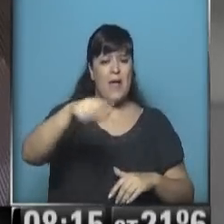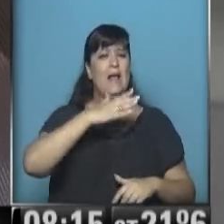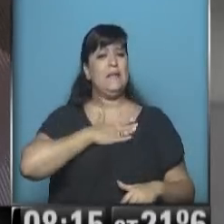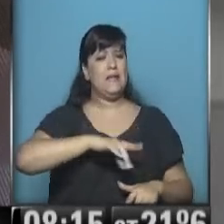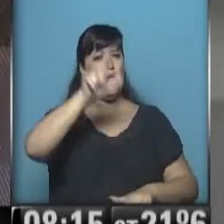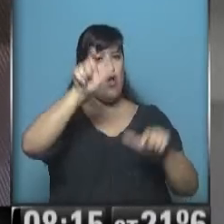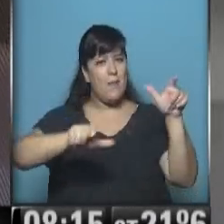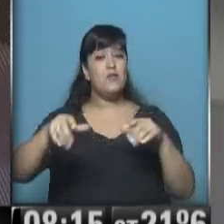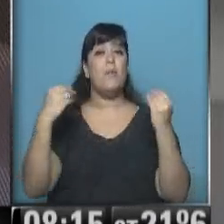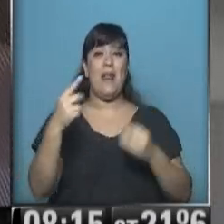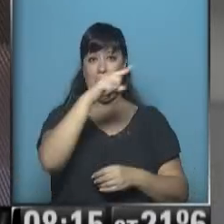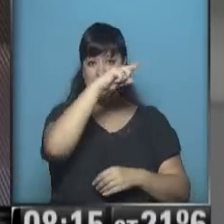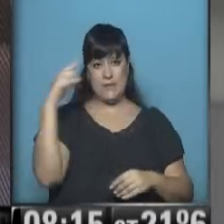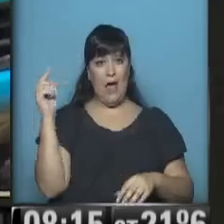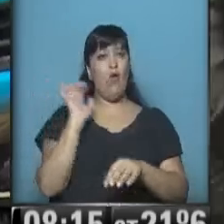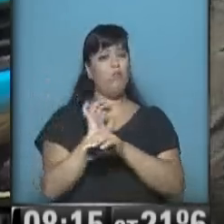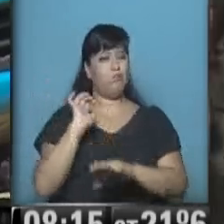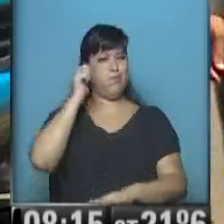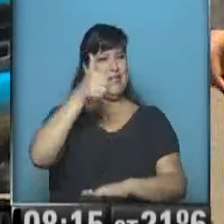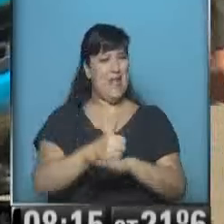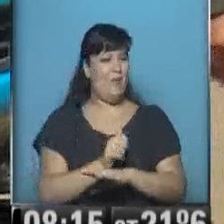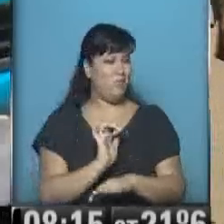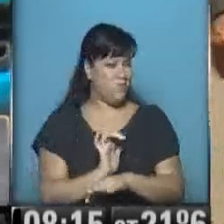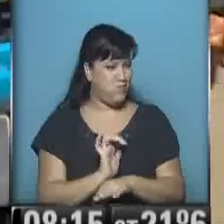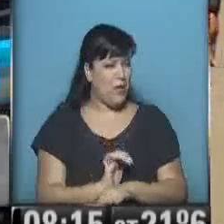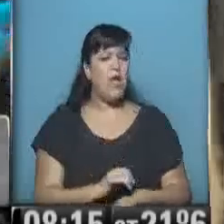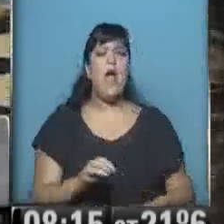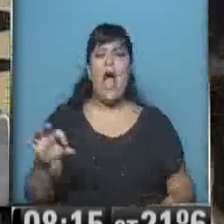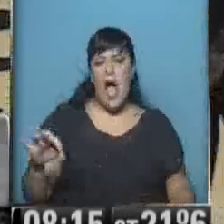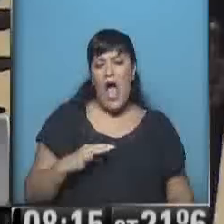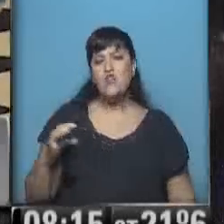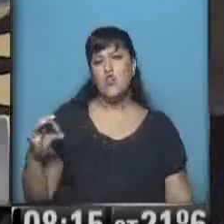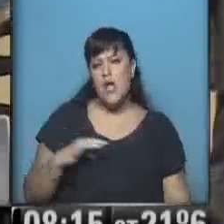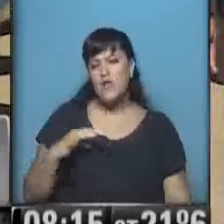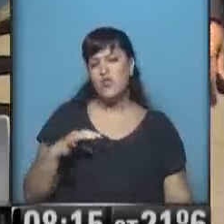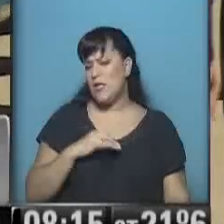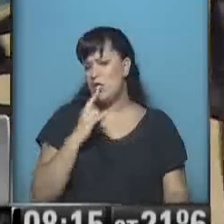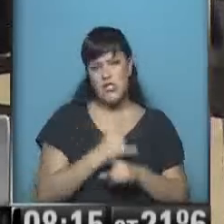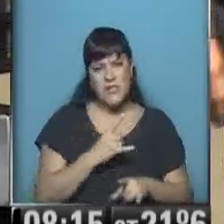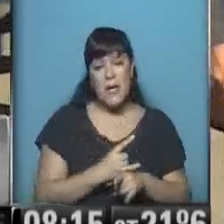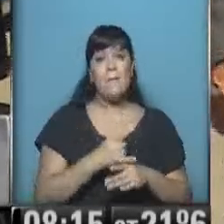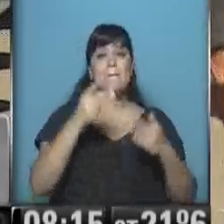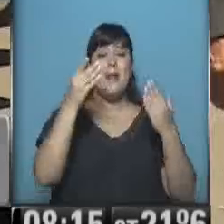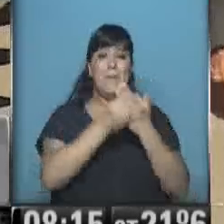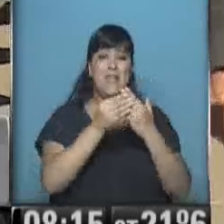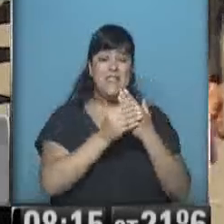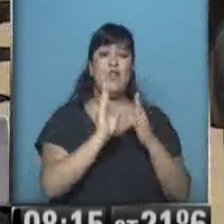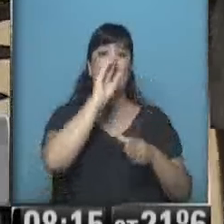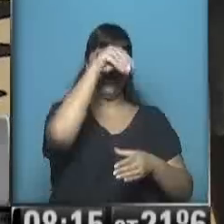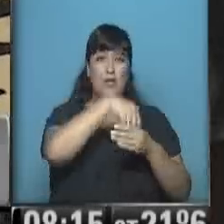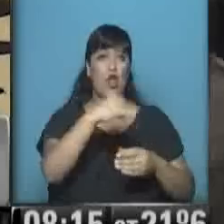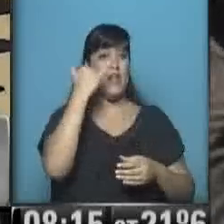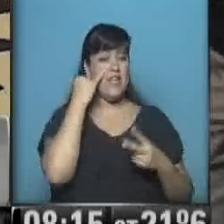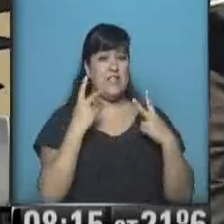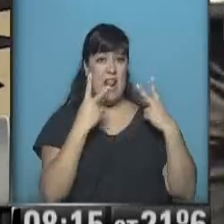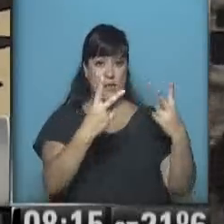y para que el Estado esté presente. Como todos los años, desde el Ministerio del Interior y Transporte,